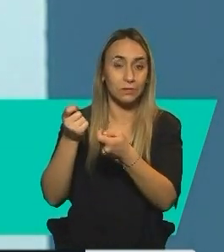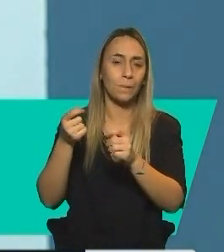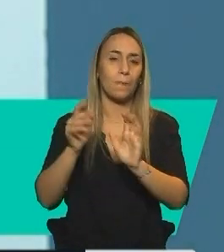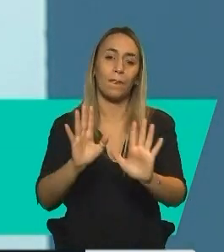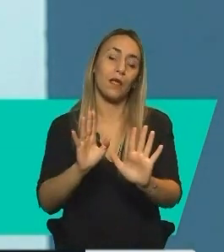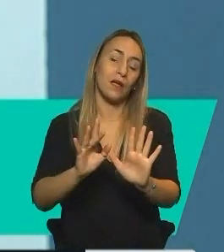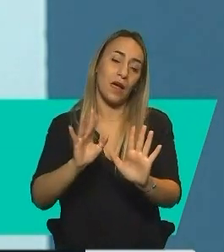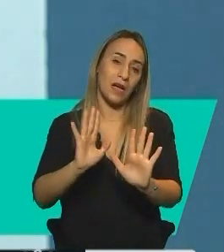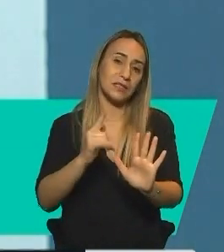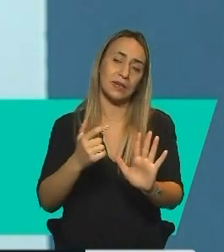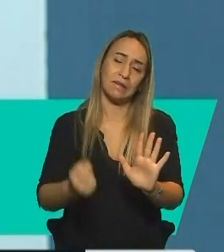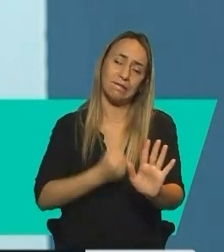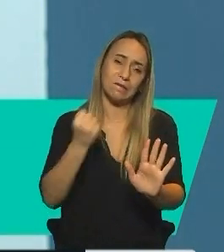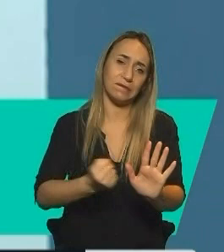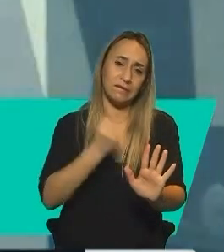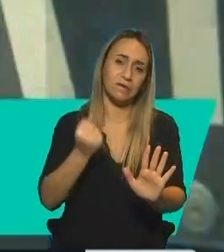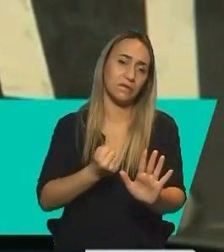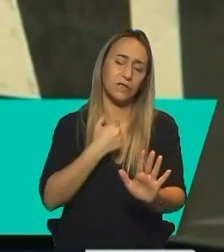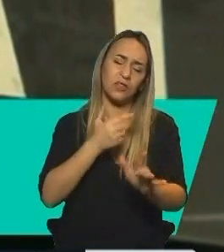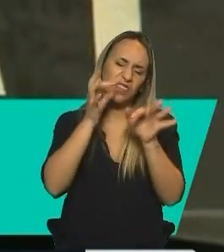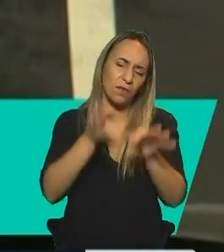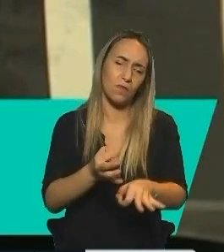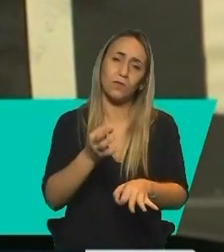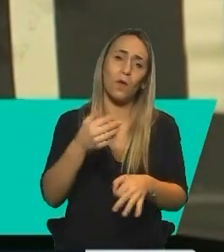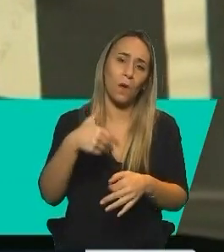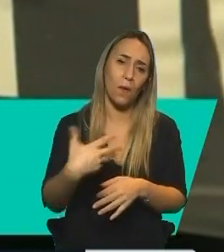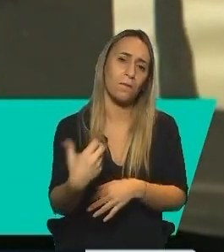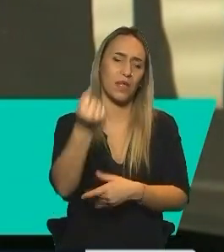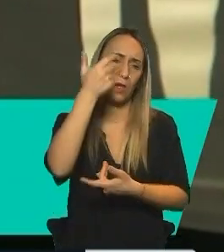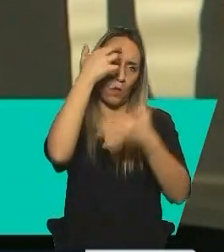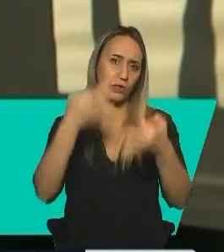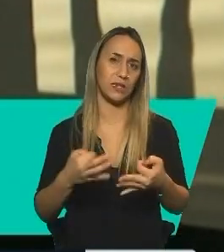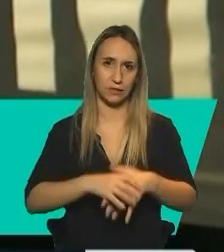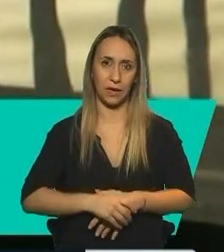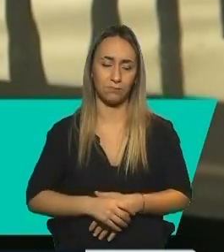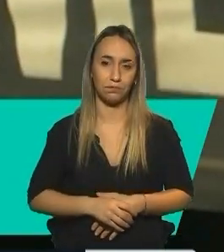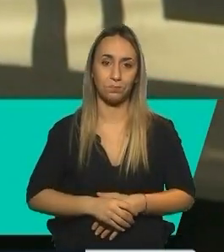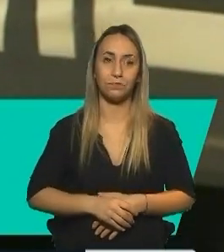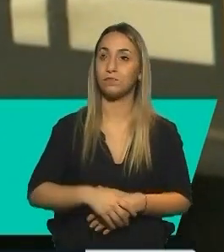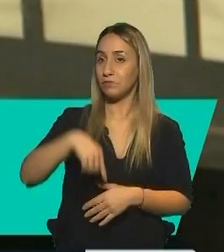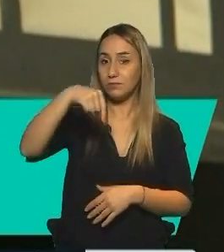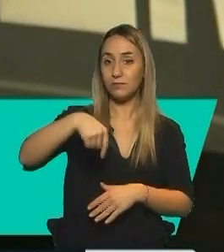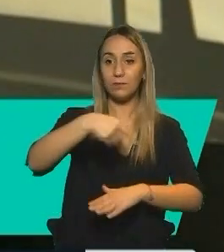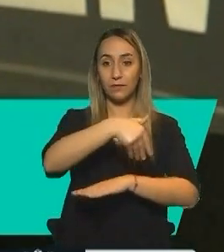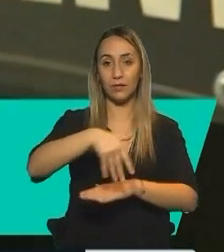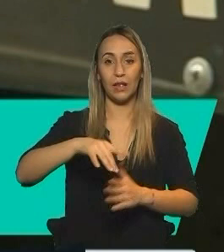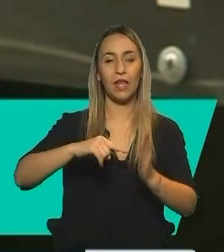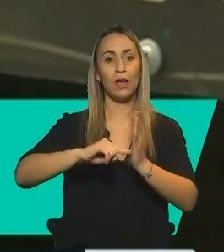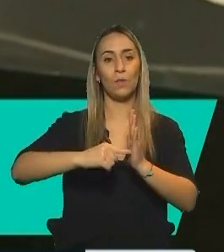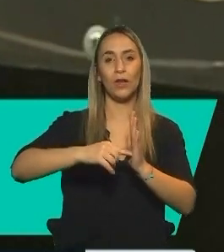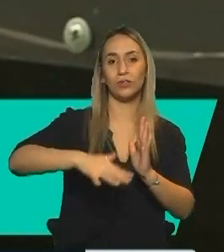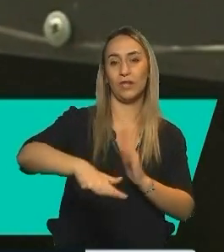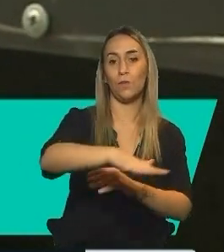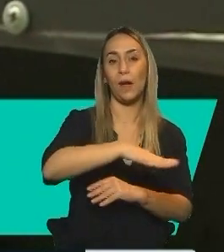día vamos a encontrar la justicia que todos estábamos esperando. Uh-huh. Estamos en el corazón de la ciudad de Buenos Aires, en el